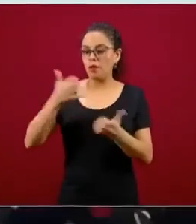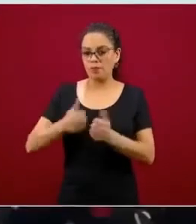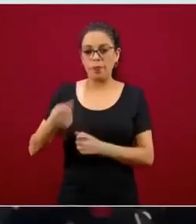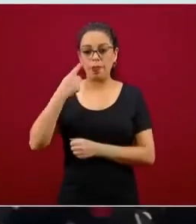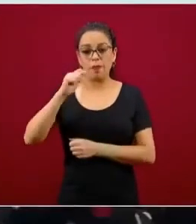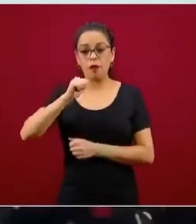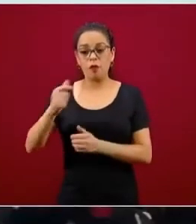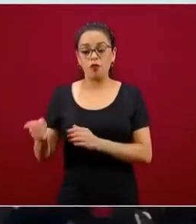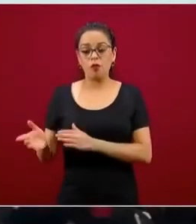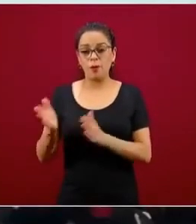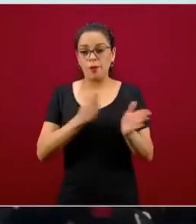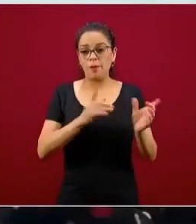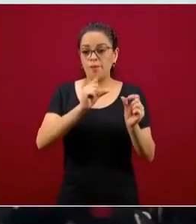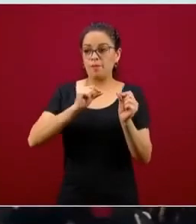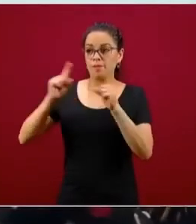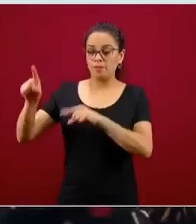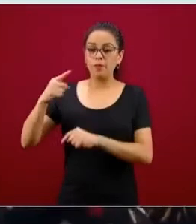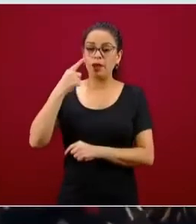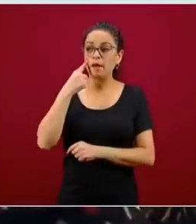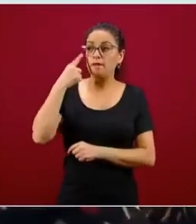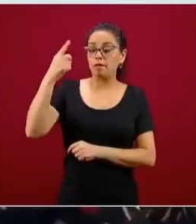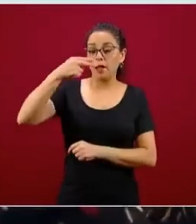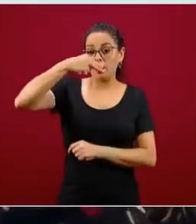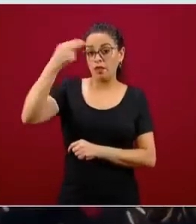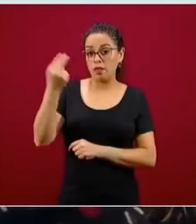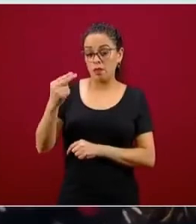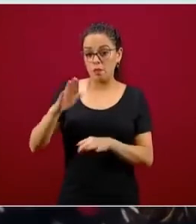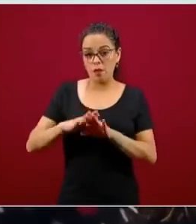diapositiva para ilustrar de manera gráfica